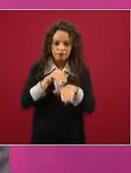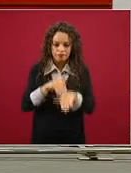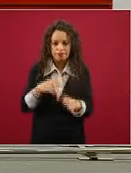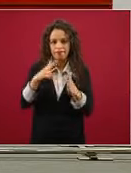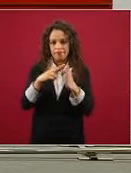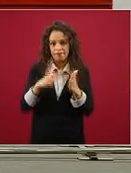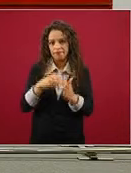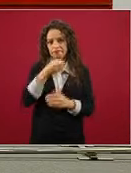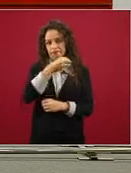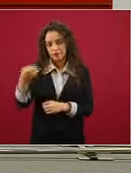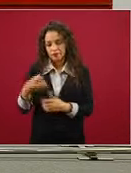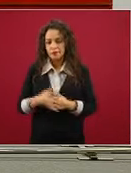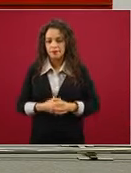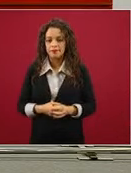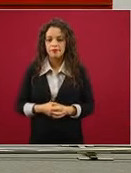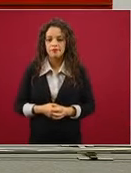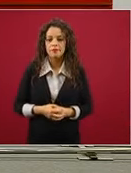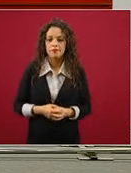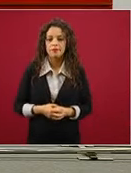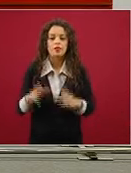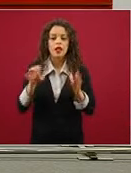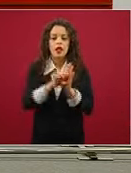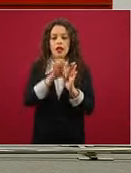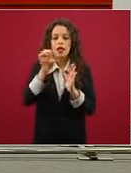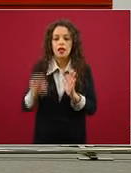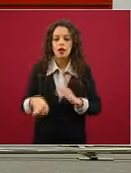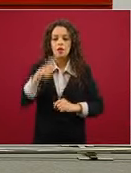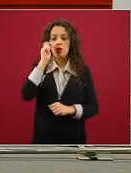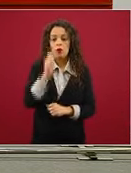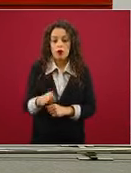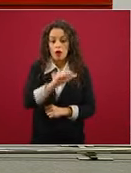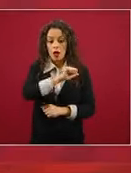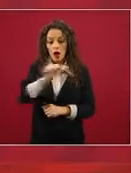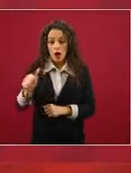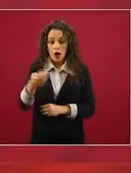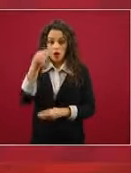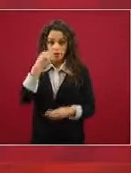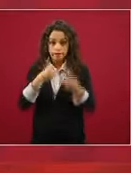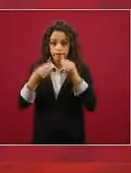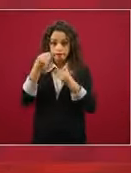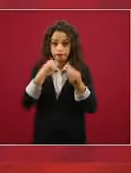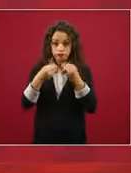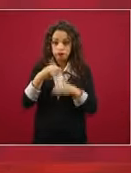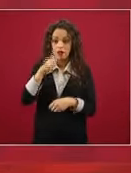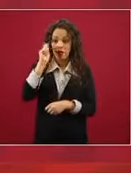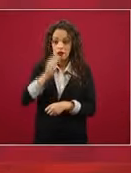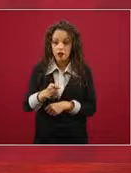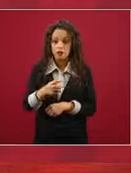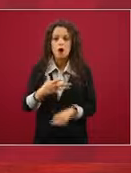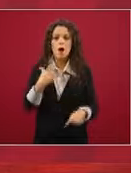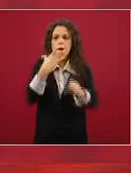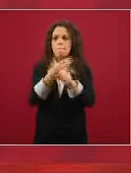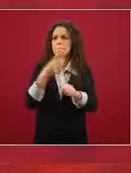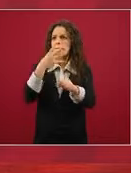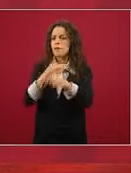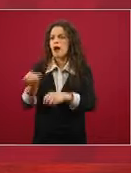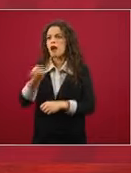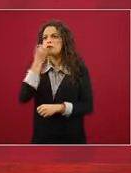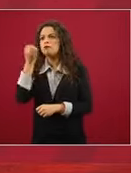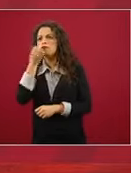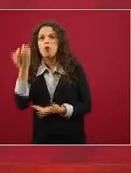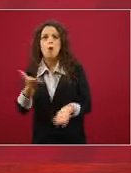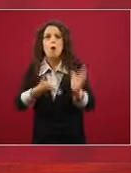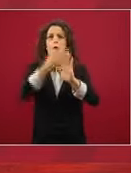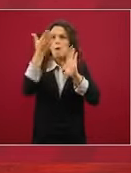ilustrativas, como el patrocinio de la industria alimentaria sobre las remodelaciones o reparaciones de las escuelas